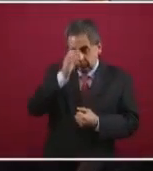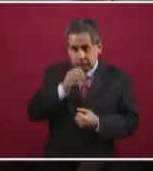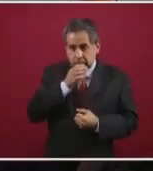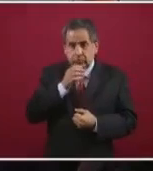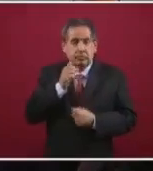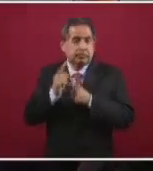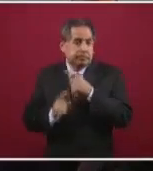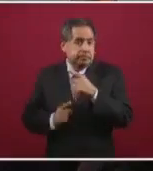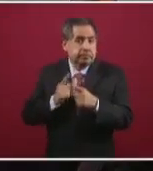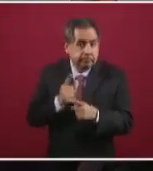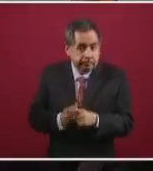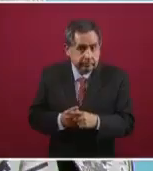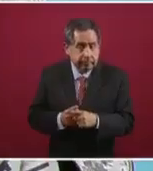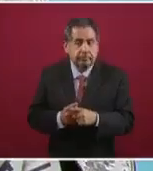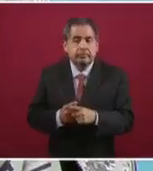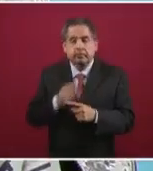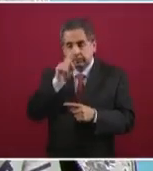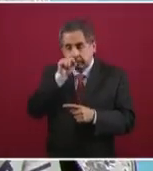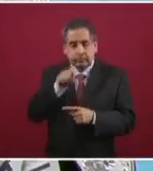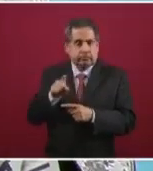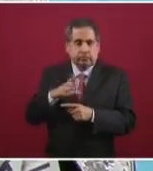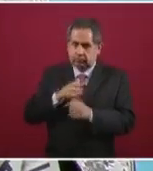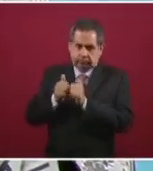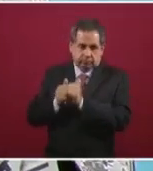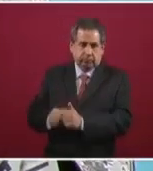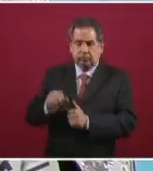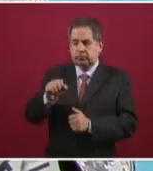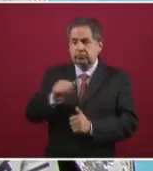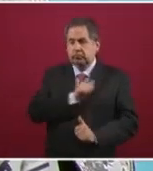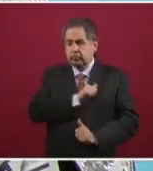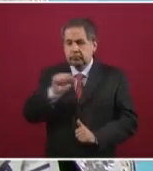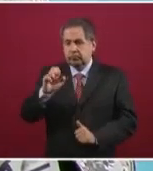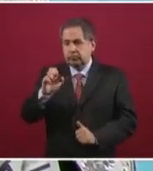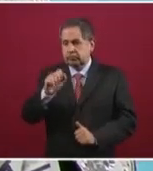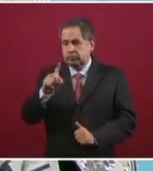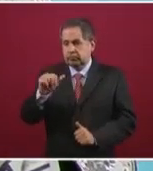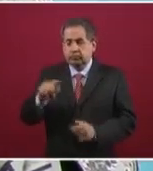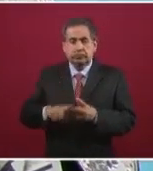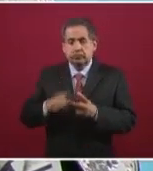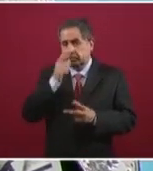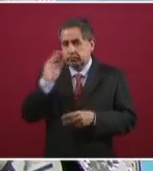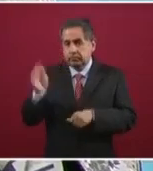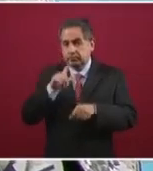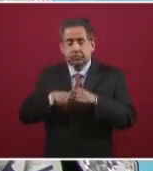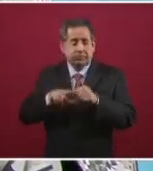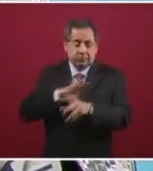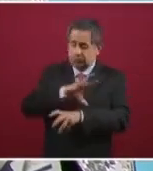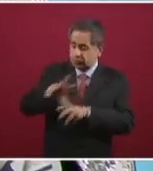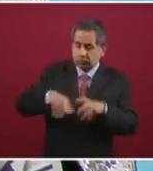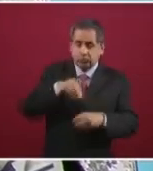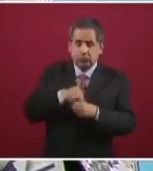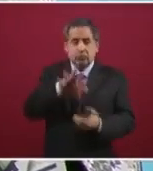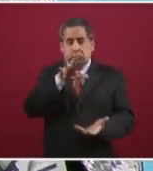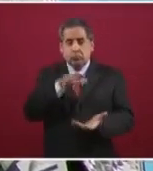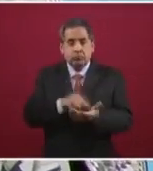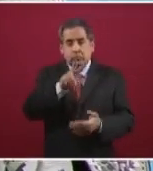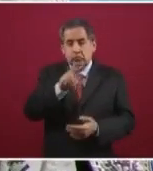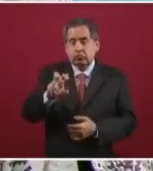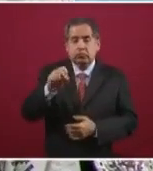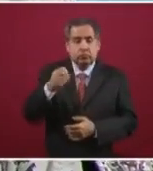ello le sumamos el despliegue permanente de Sedena y de Policía Federal para hacer un total de